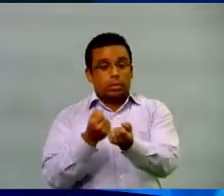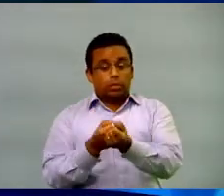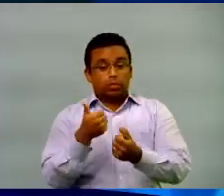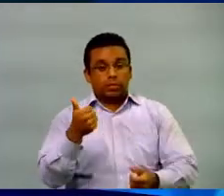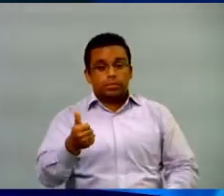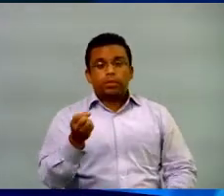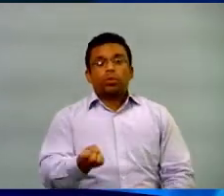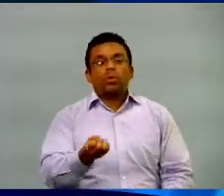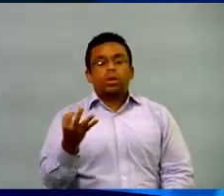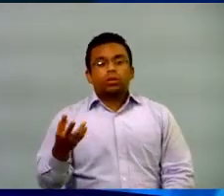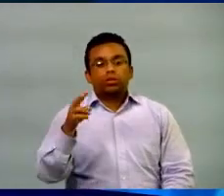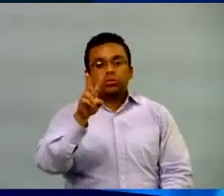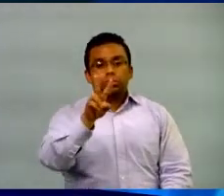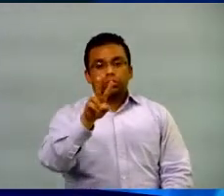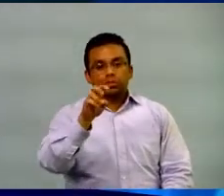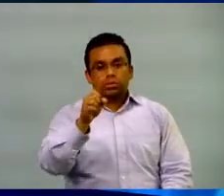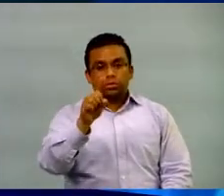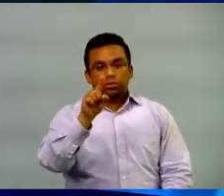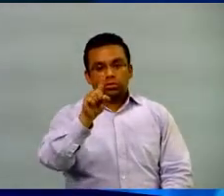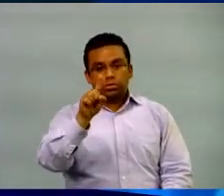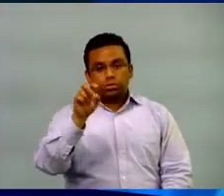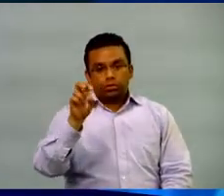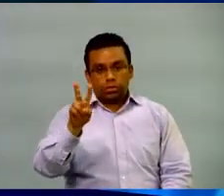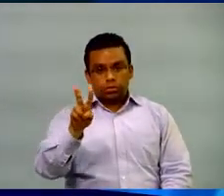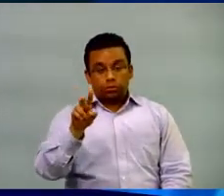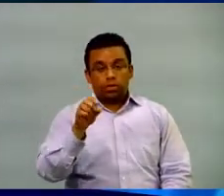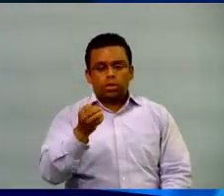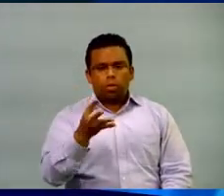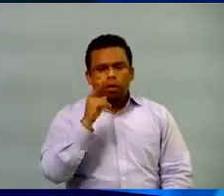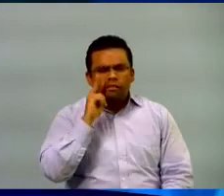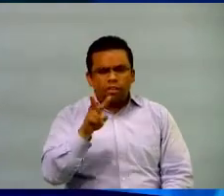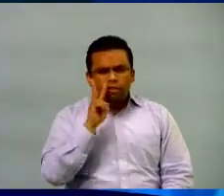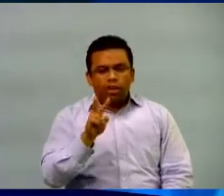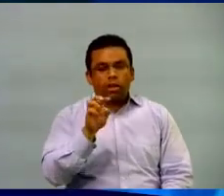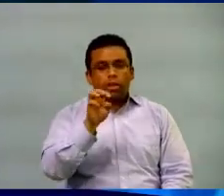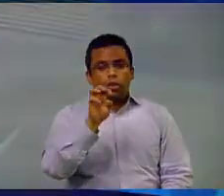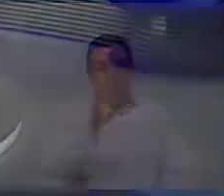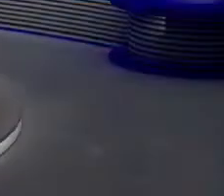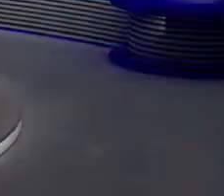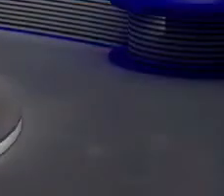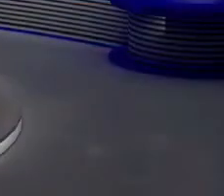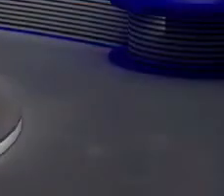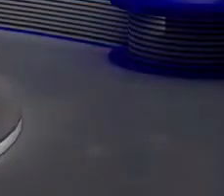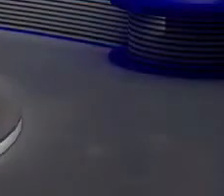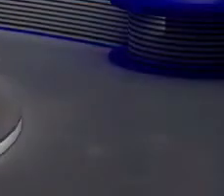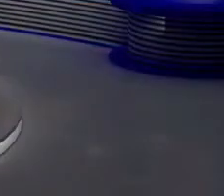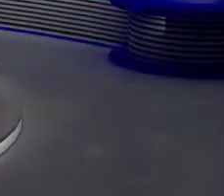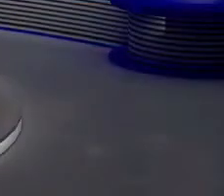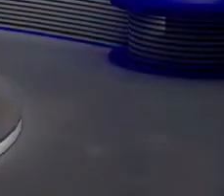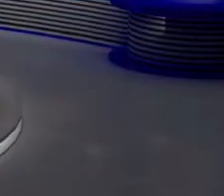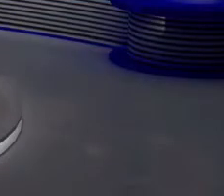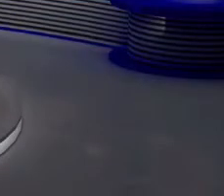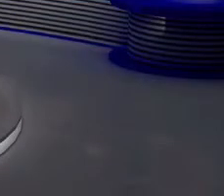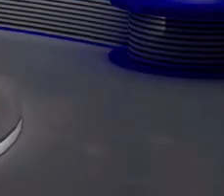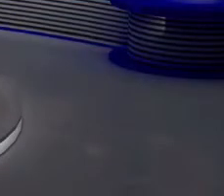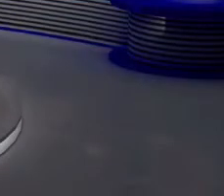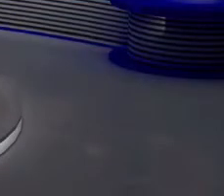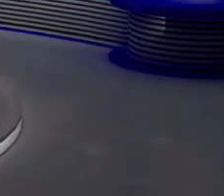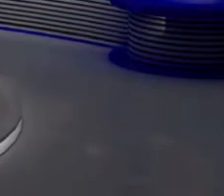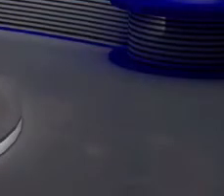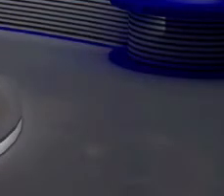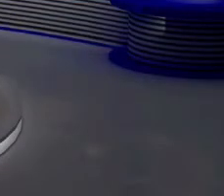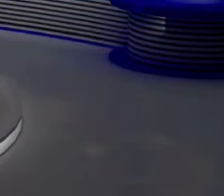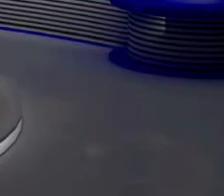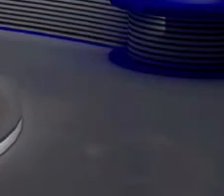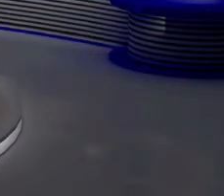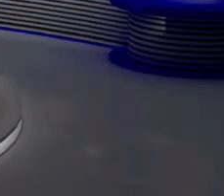obtuvo 212 votos y fue visto 878 veces. No, qué interesante que una normal haga este